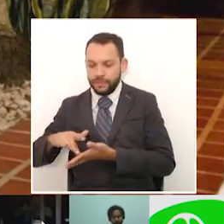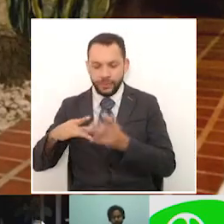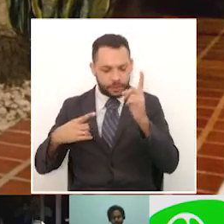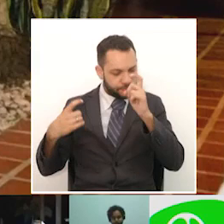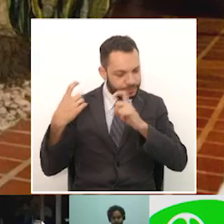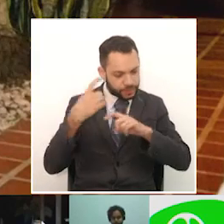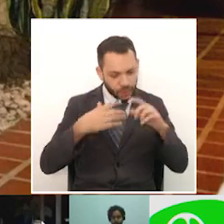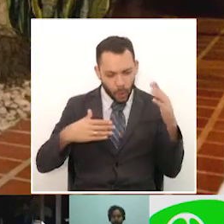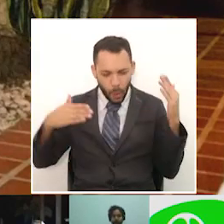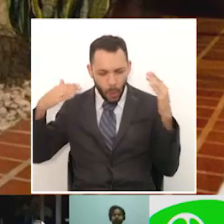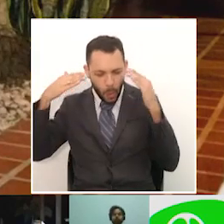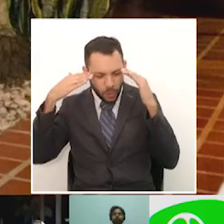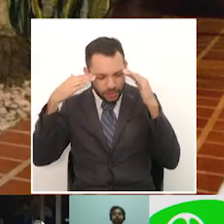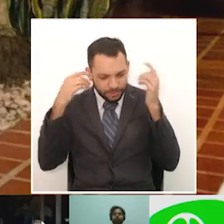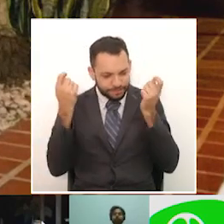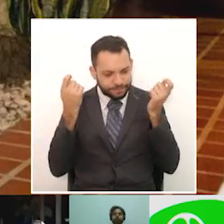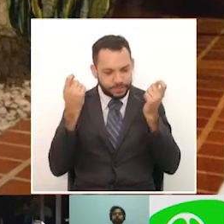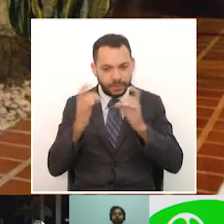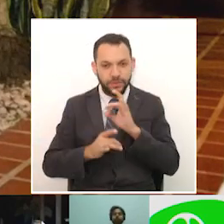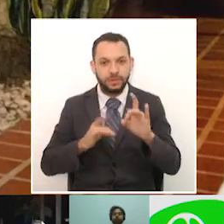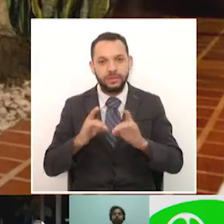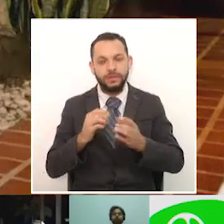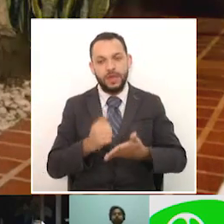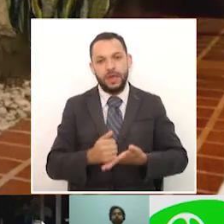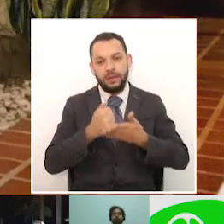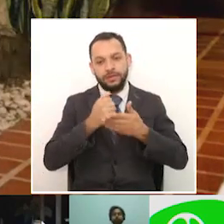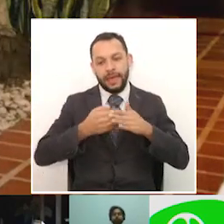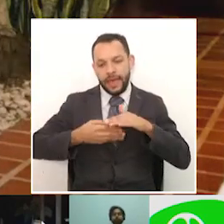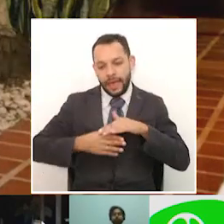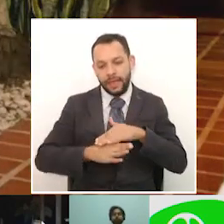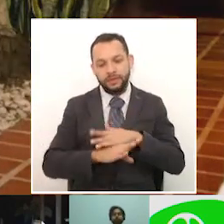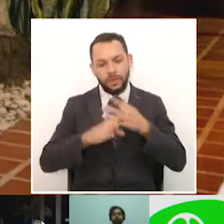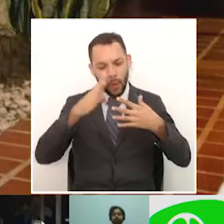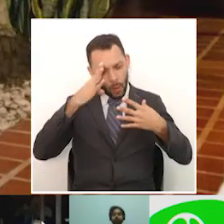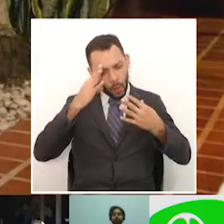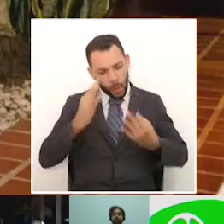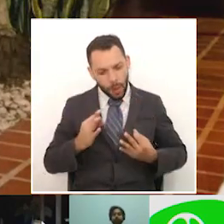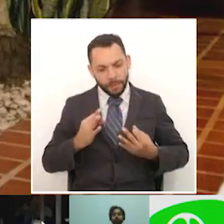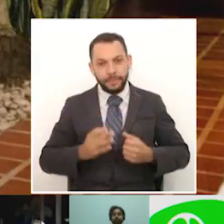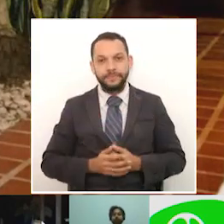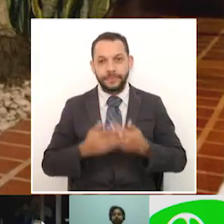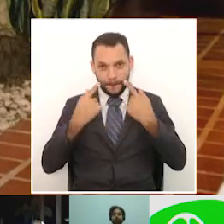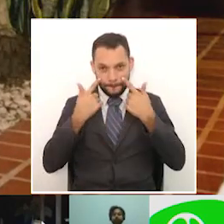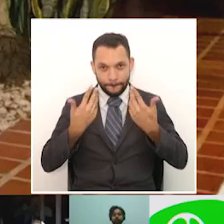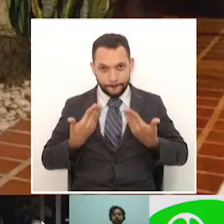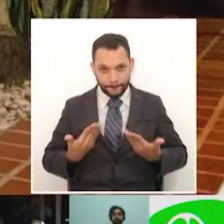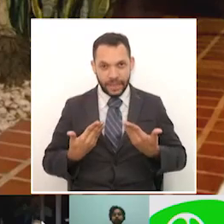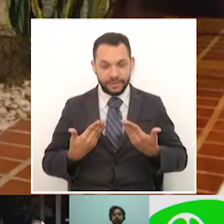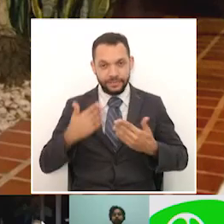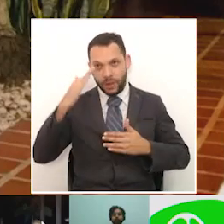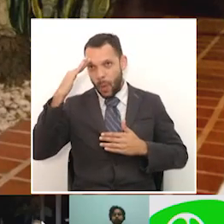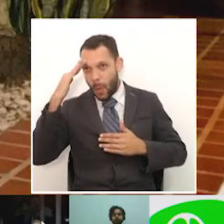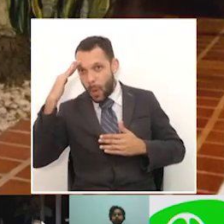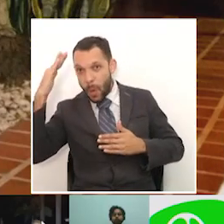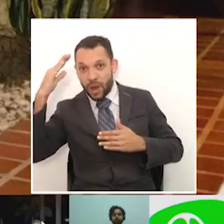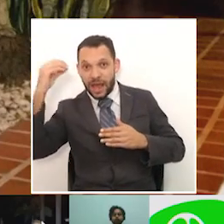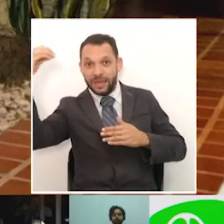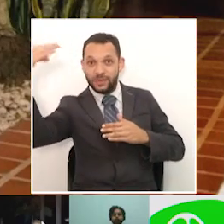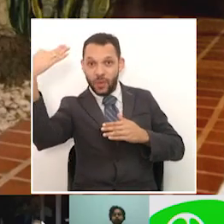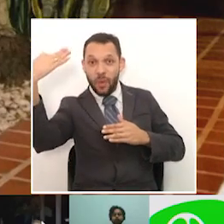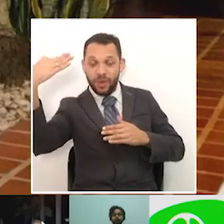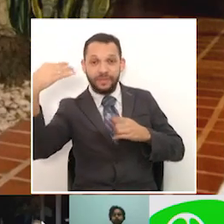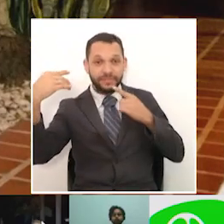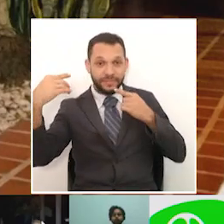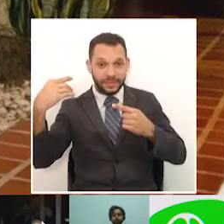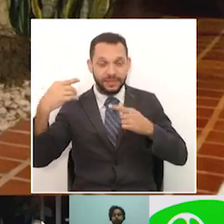que nos necesitamos para entrar en un momento de relajación. Veamos este saludo al sol, que es una de las técnicas importantes